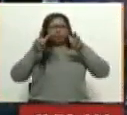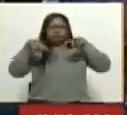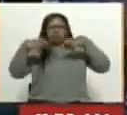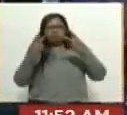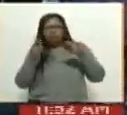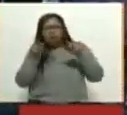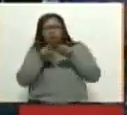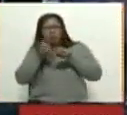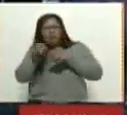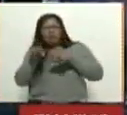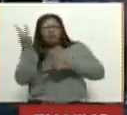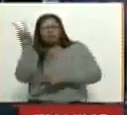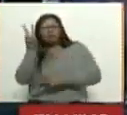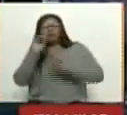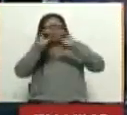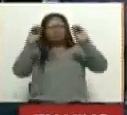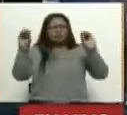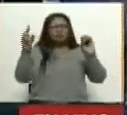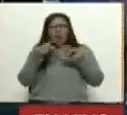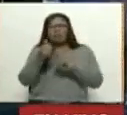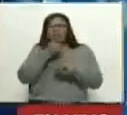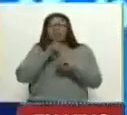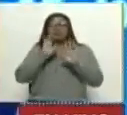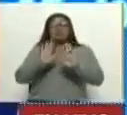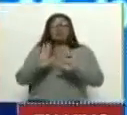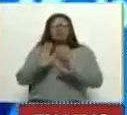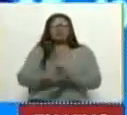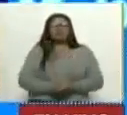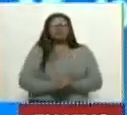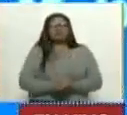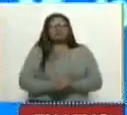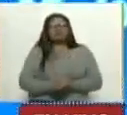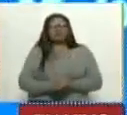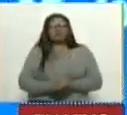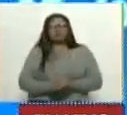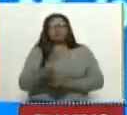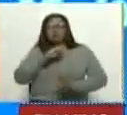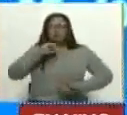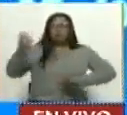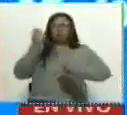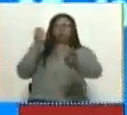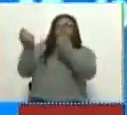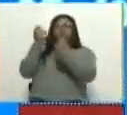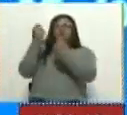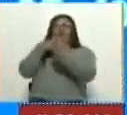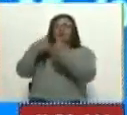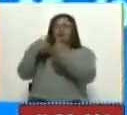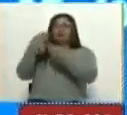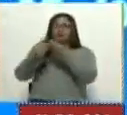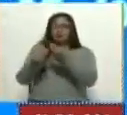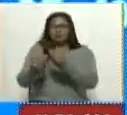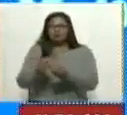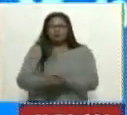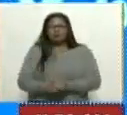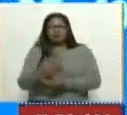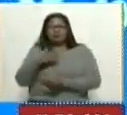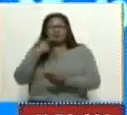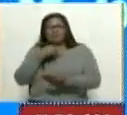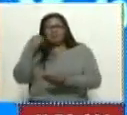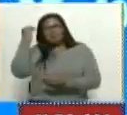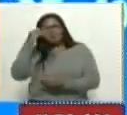que la hemos llamado la etapa de resistencia se vino el mundo en contra creyeron que podían aplastarnos